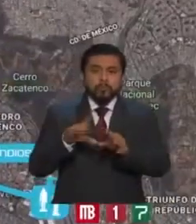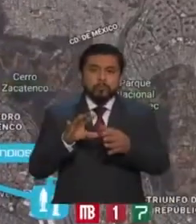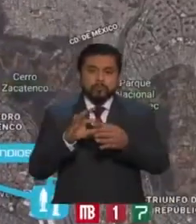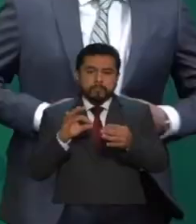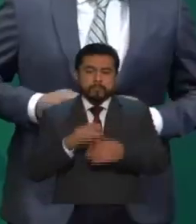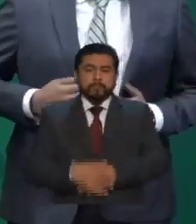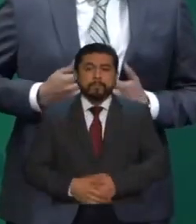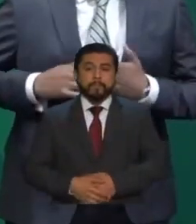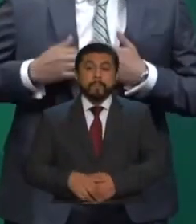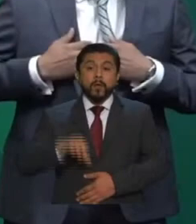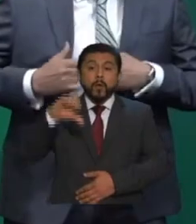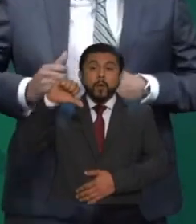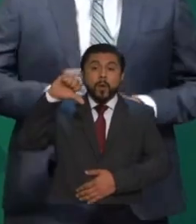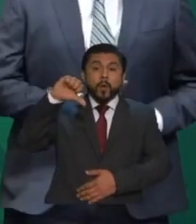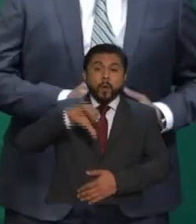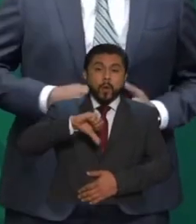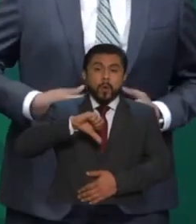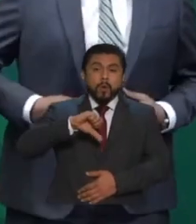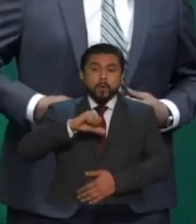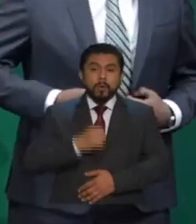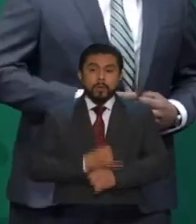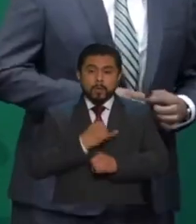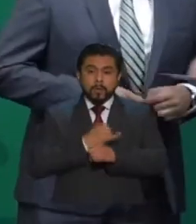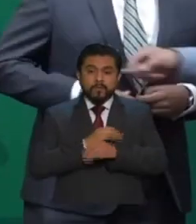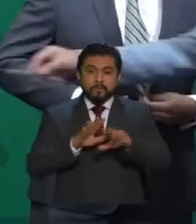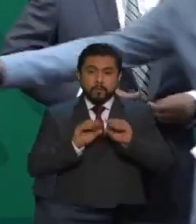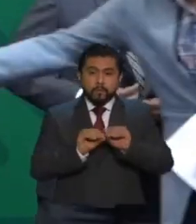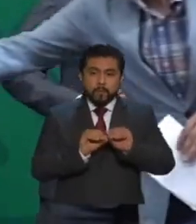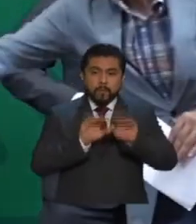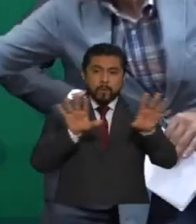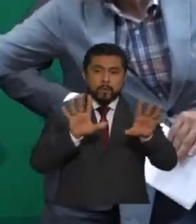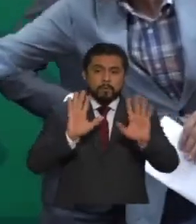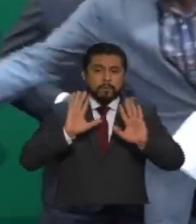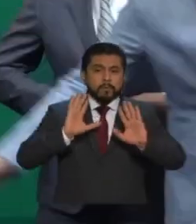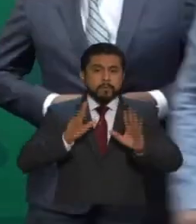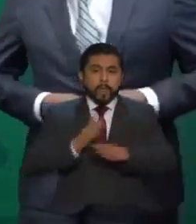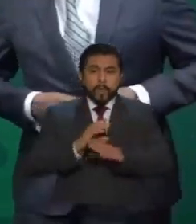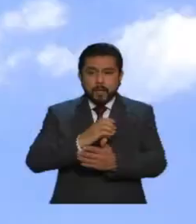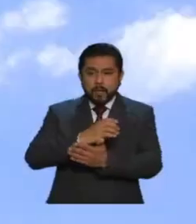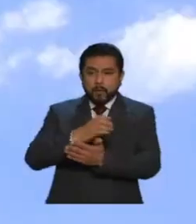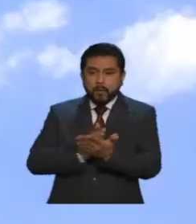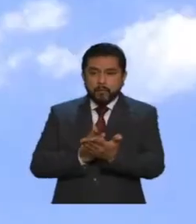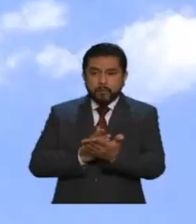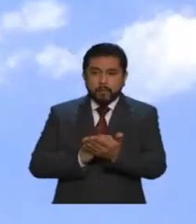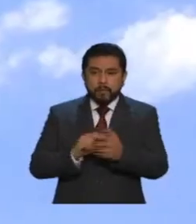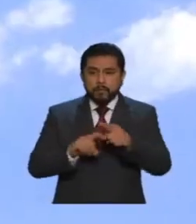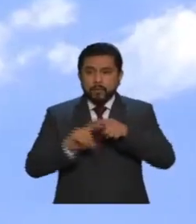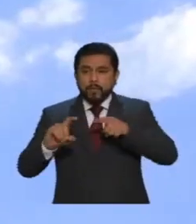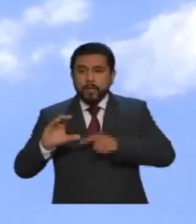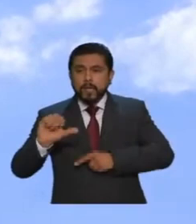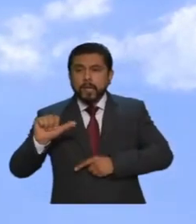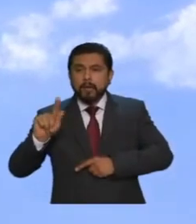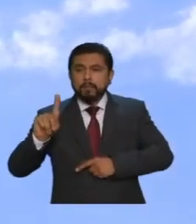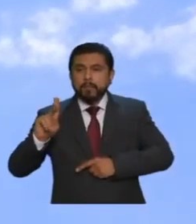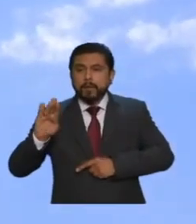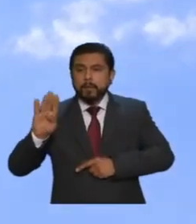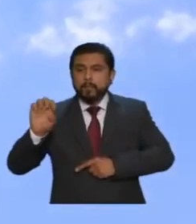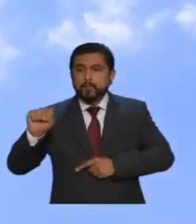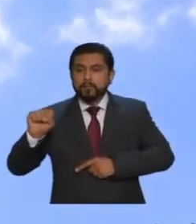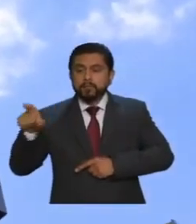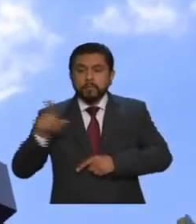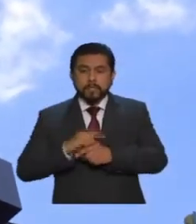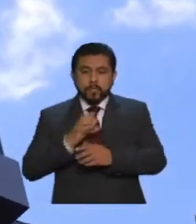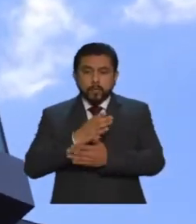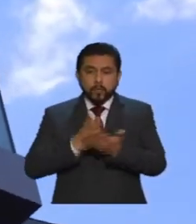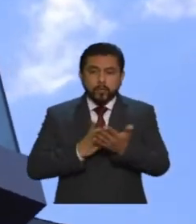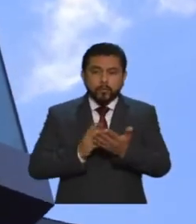Hoy anunciamos ya la asignación del contrato del cablebús. Se asigna este